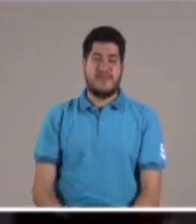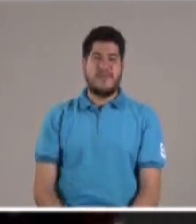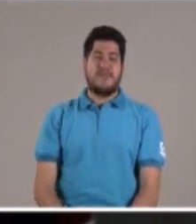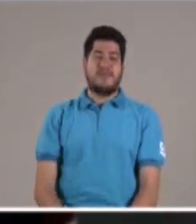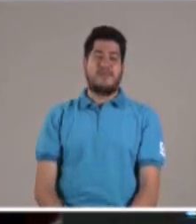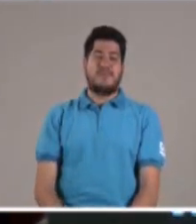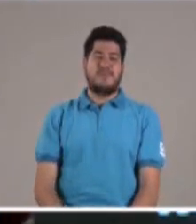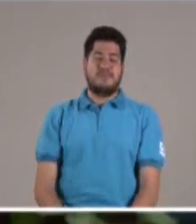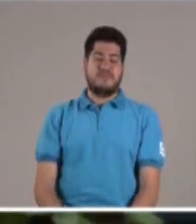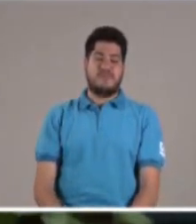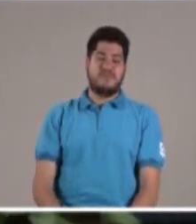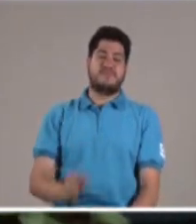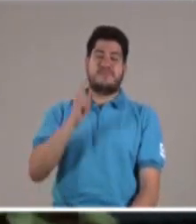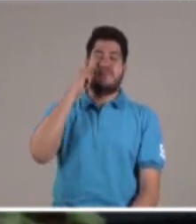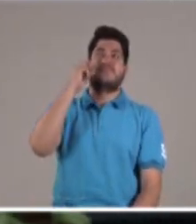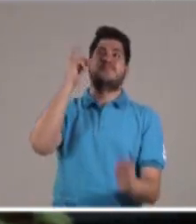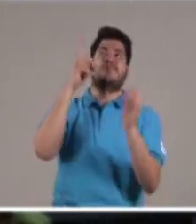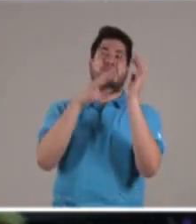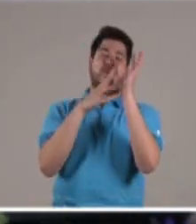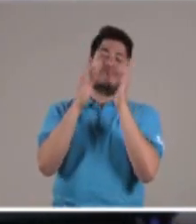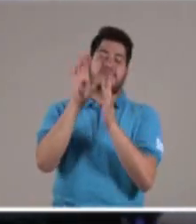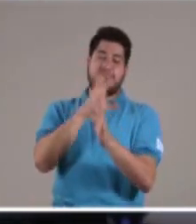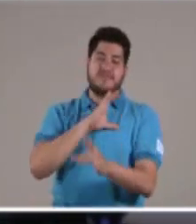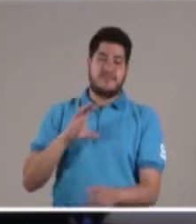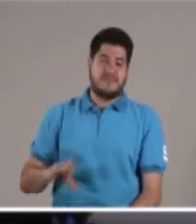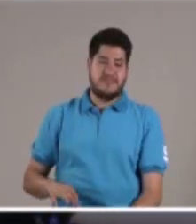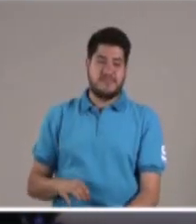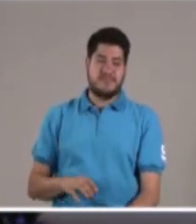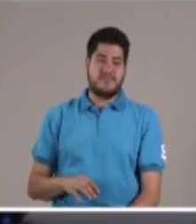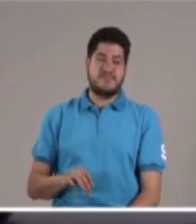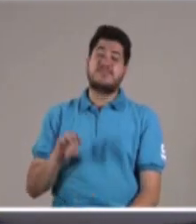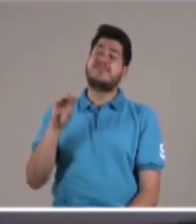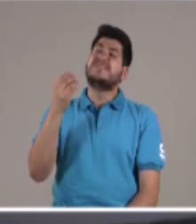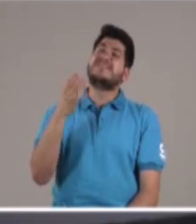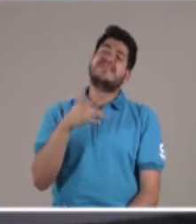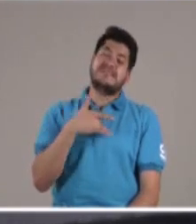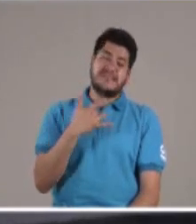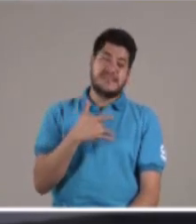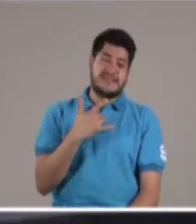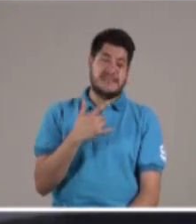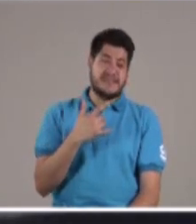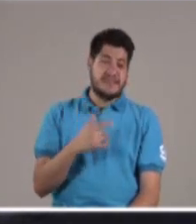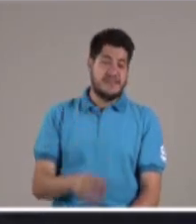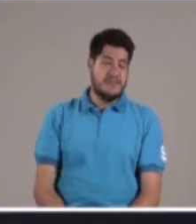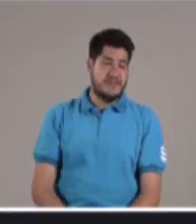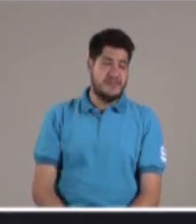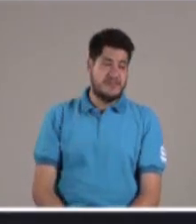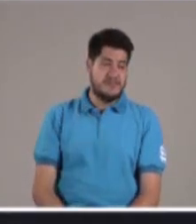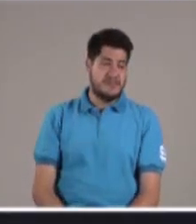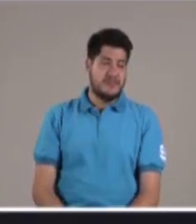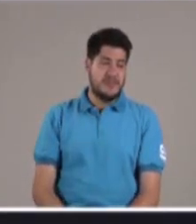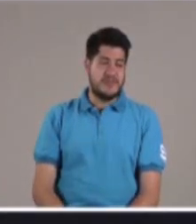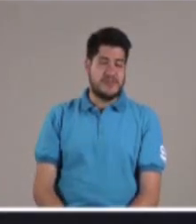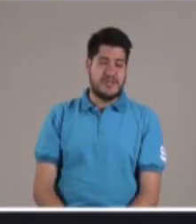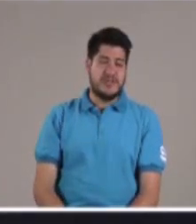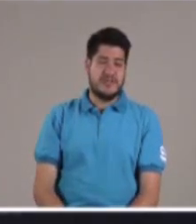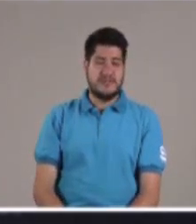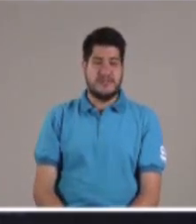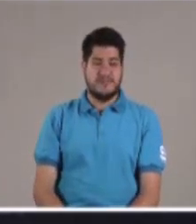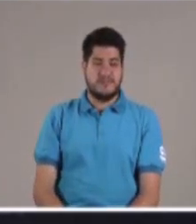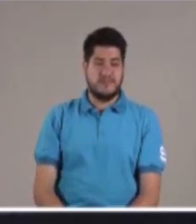Ay señor Jesucristo qué sentirá alguien hermano que se fue en un pozo